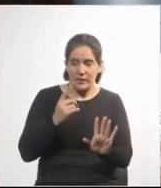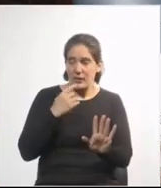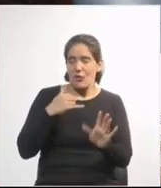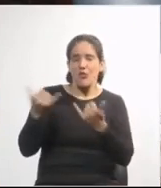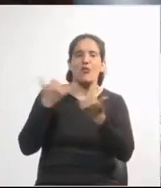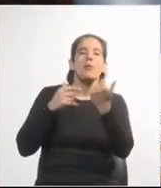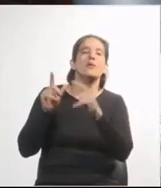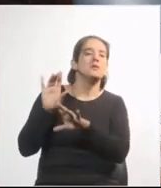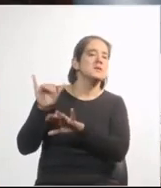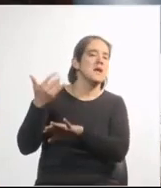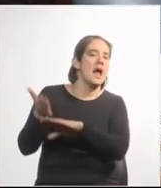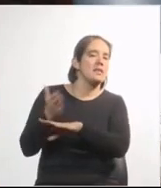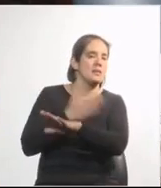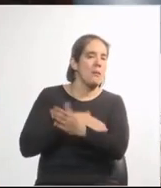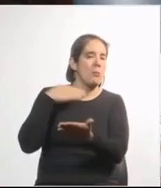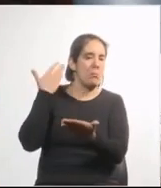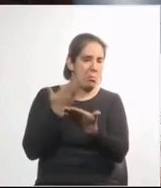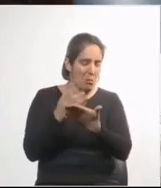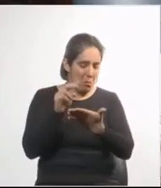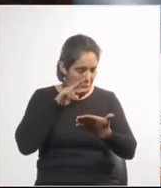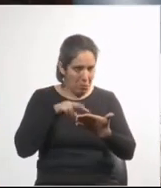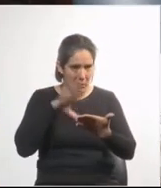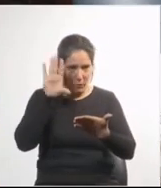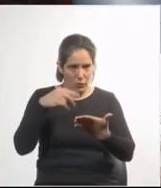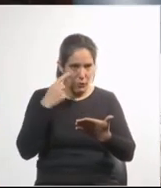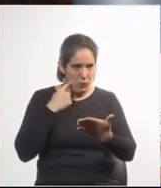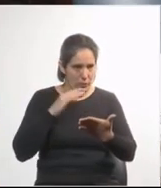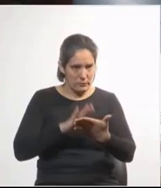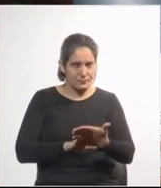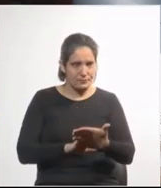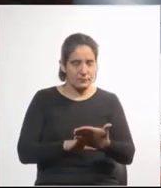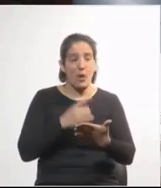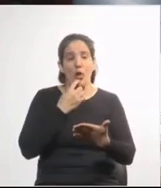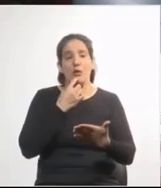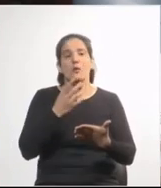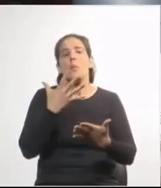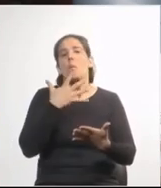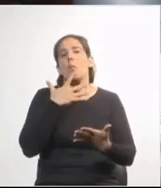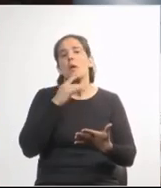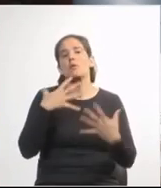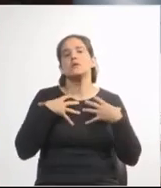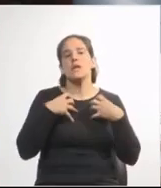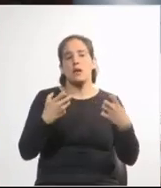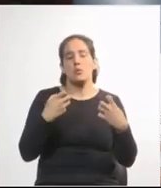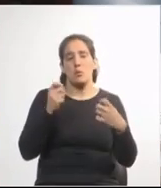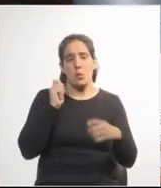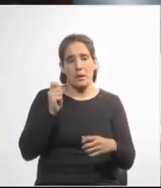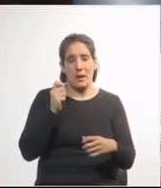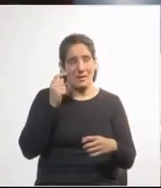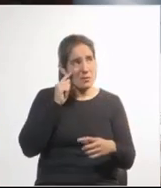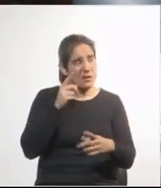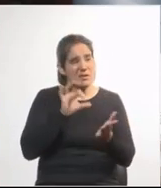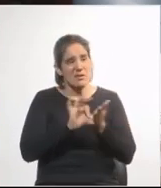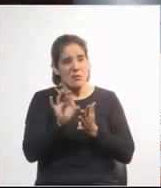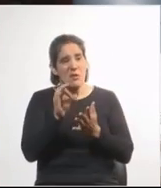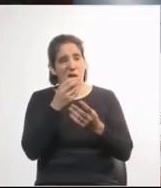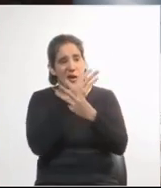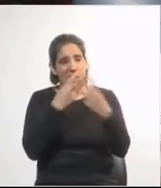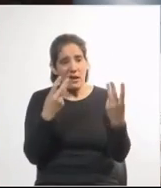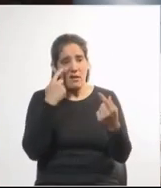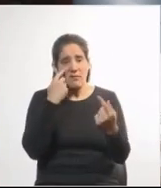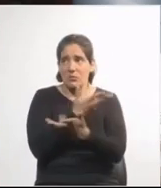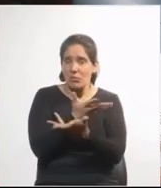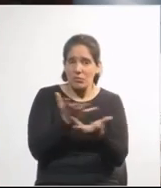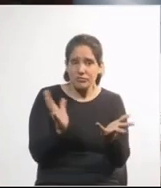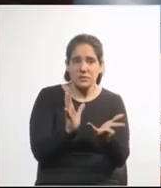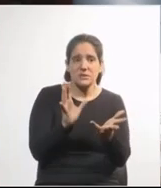informes presentados, o remitirnos a la situación de ACE y del sistema de salud en general, porque bien sabemos